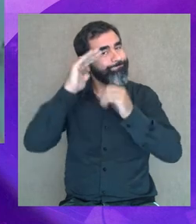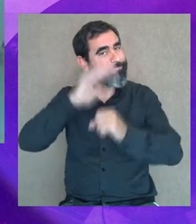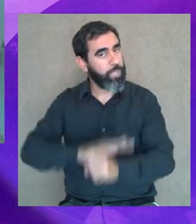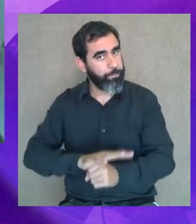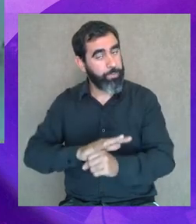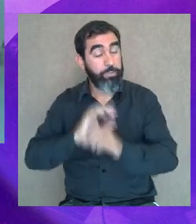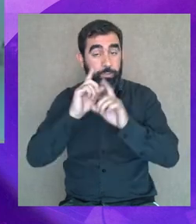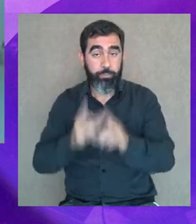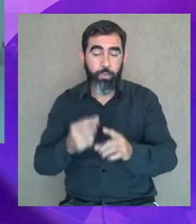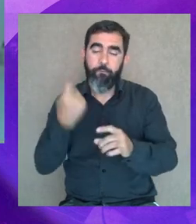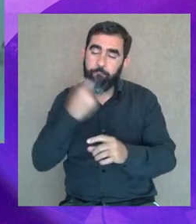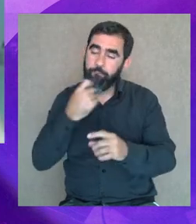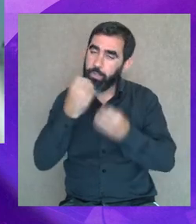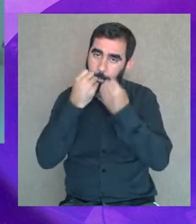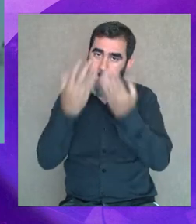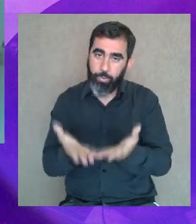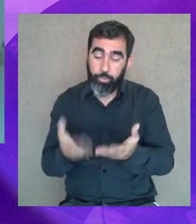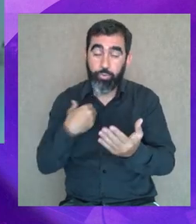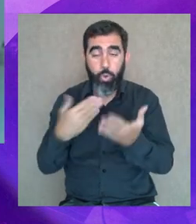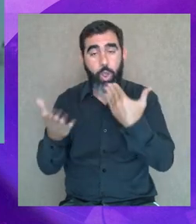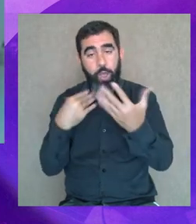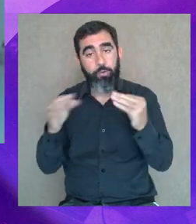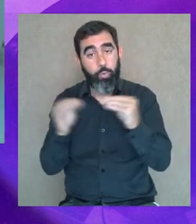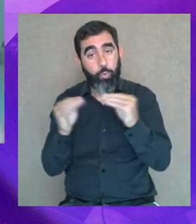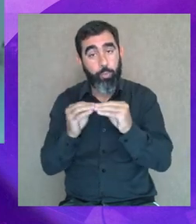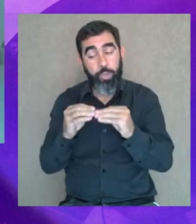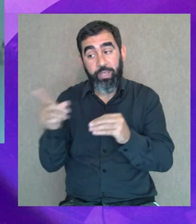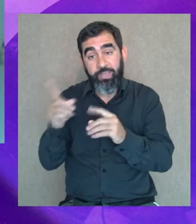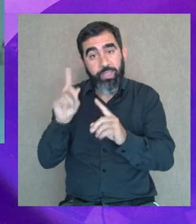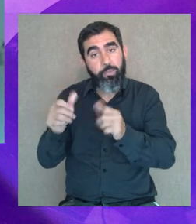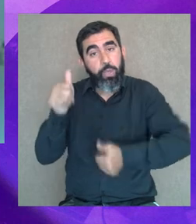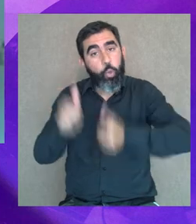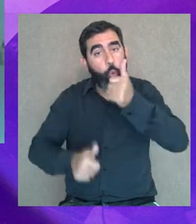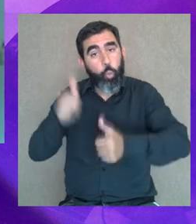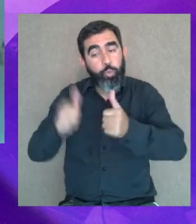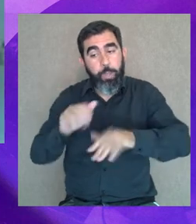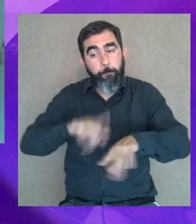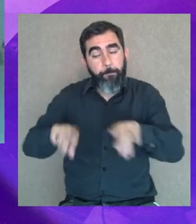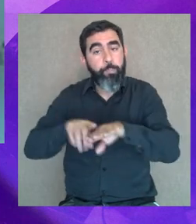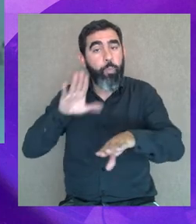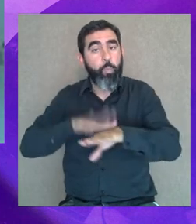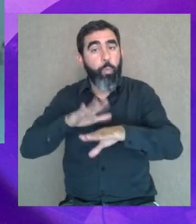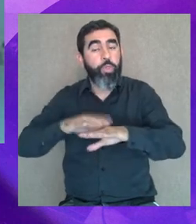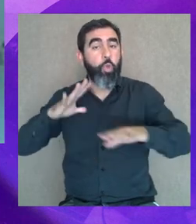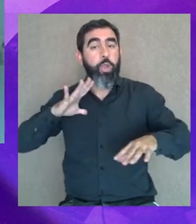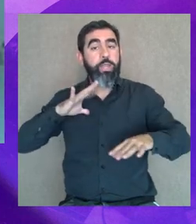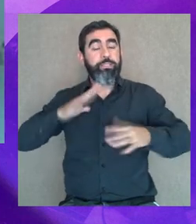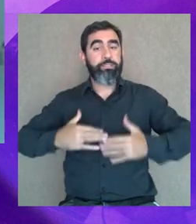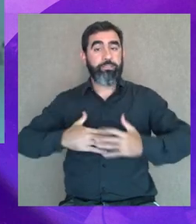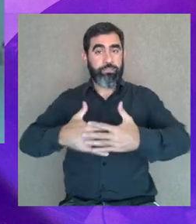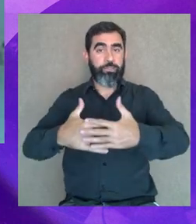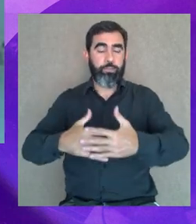y hay que mejorar yo lo hablaba con clara clara tuvo que concursar en plena licencia maternal es una cosa